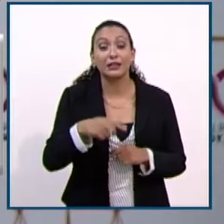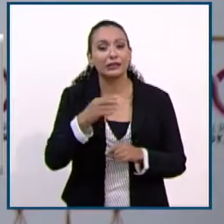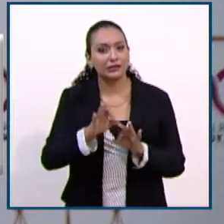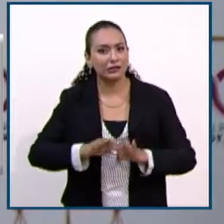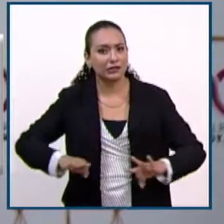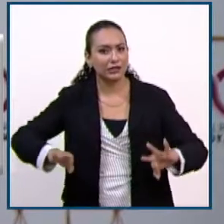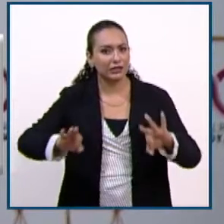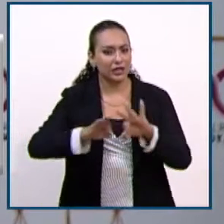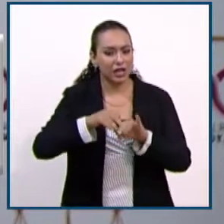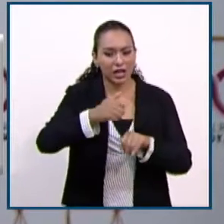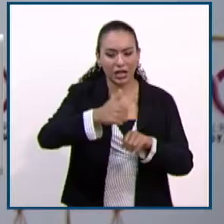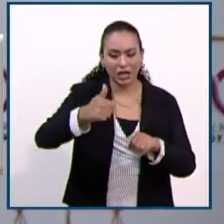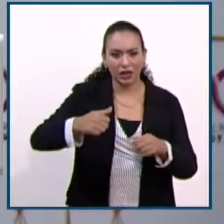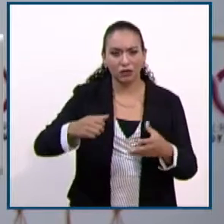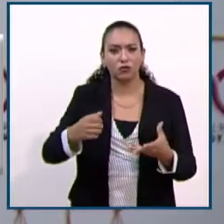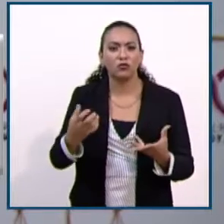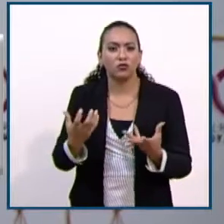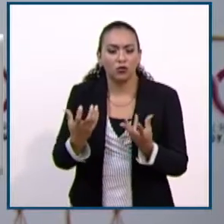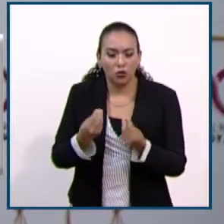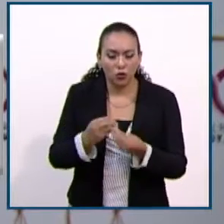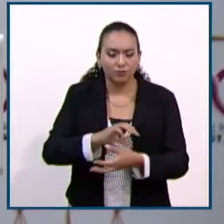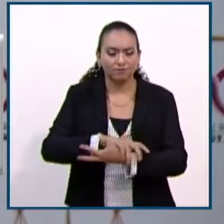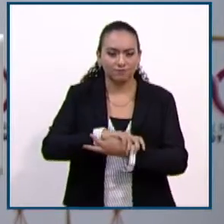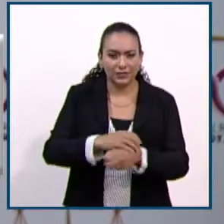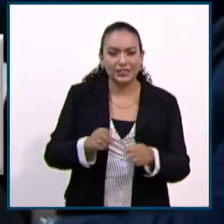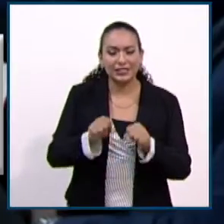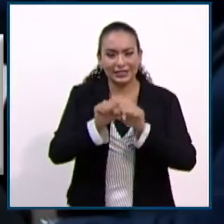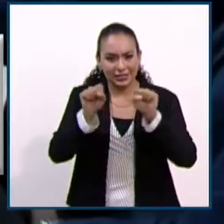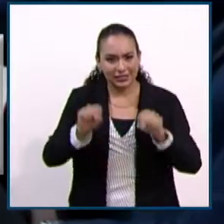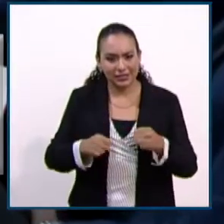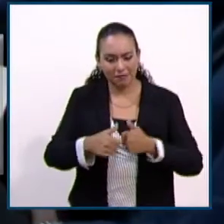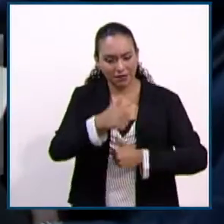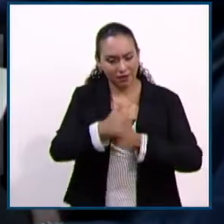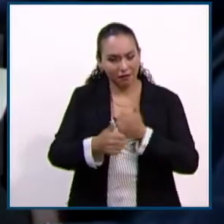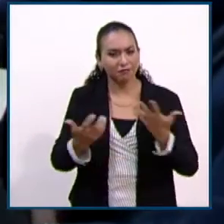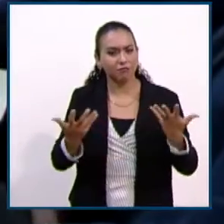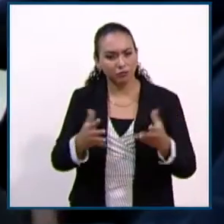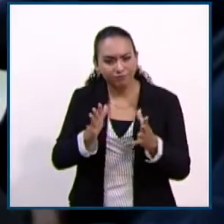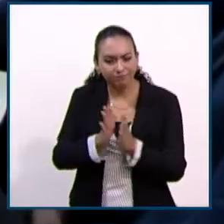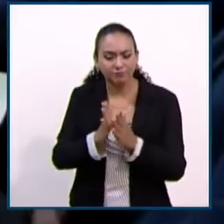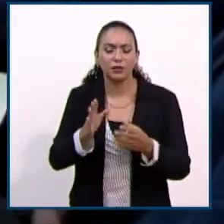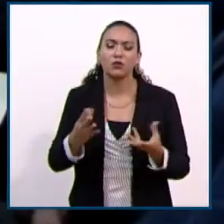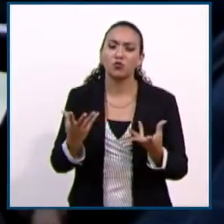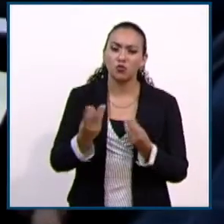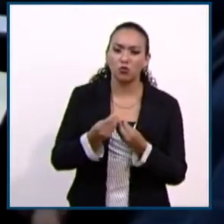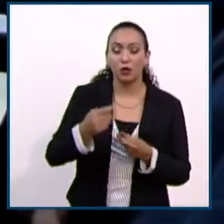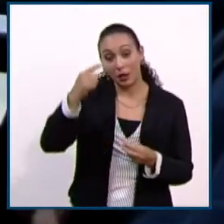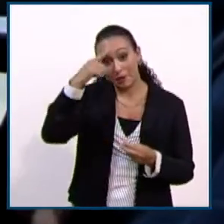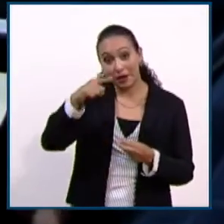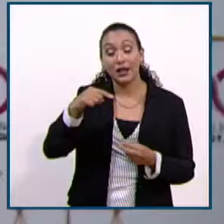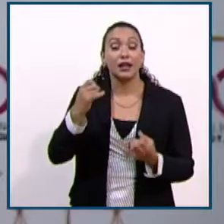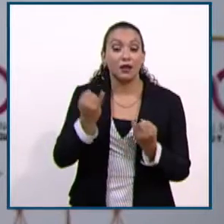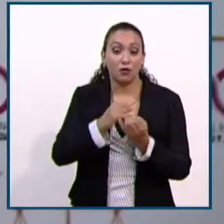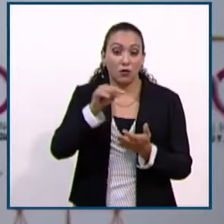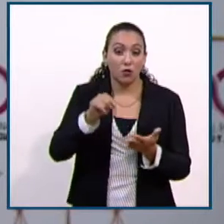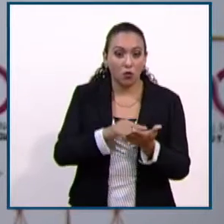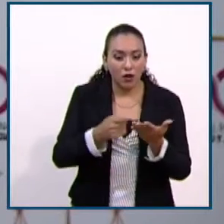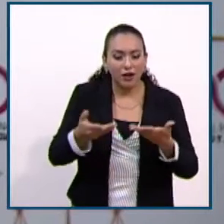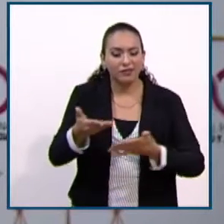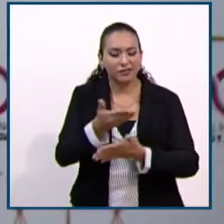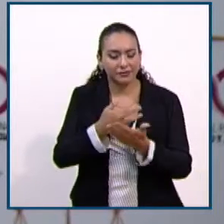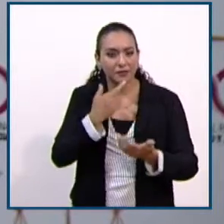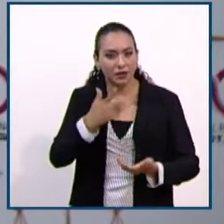de fortalecer el sistema de carrera en la impartición de justicia, así como los sistemas de justicia en el ámbito local.